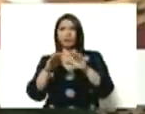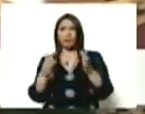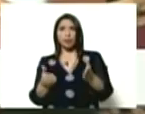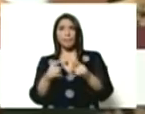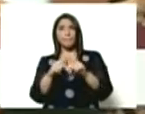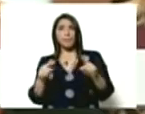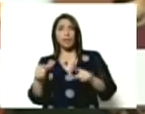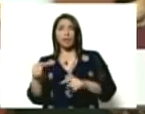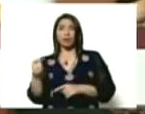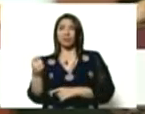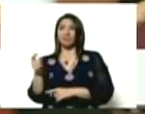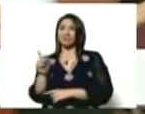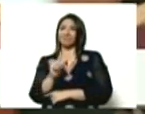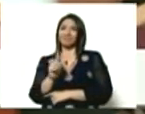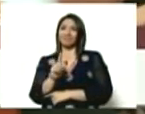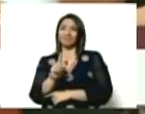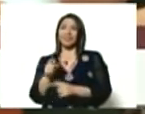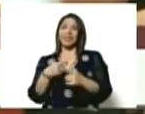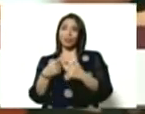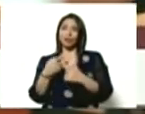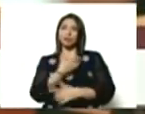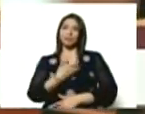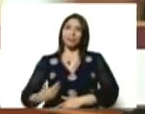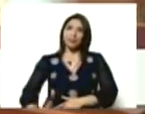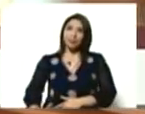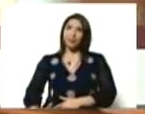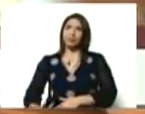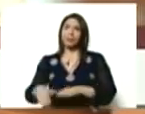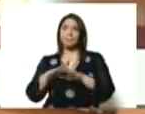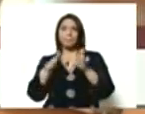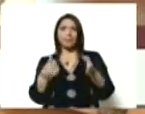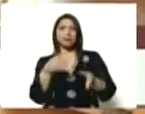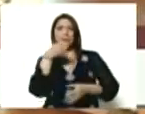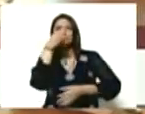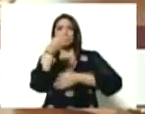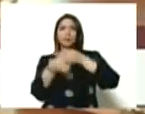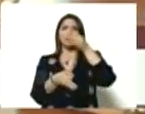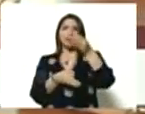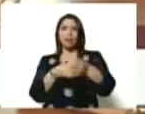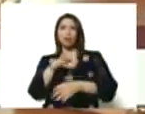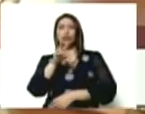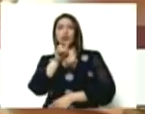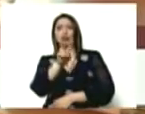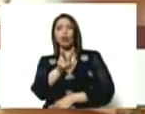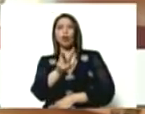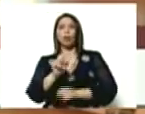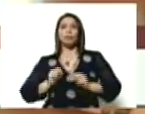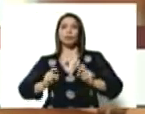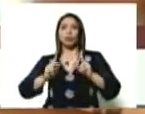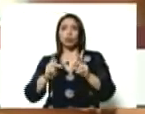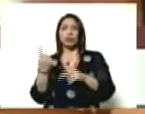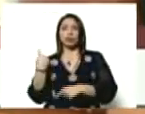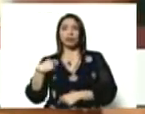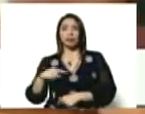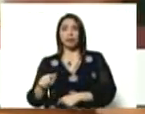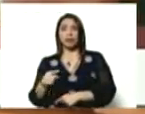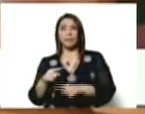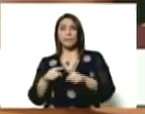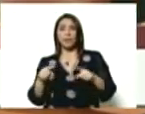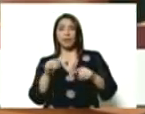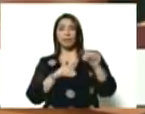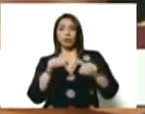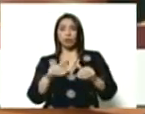es negativa, el presidente de la mesa le explicará las dos opciones que tiene para votar: la